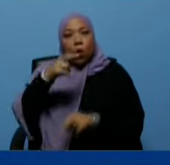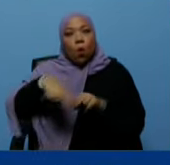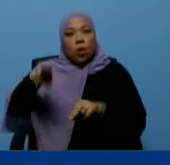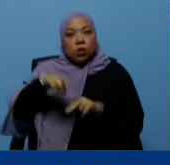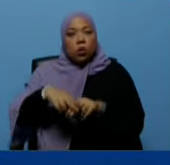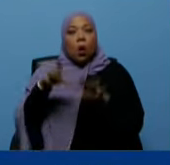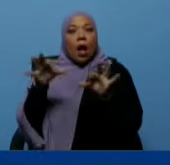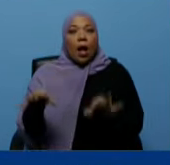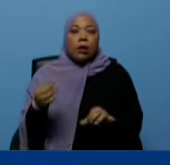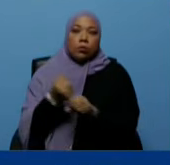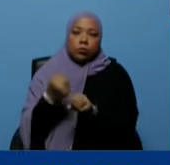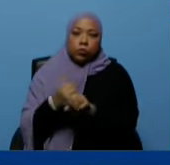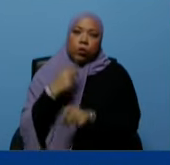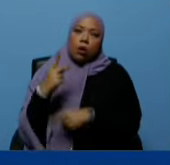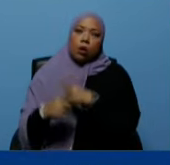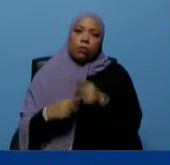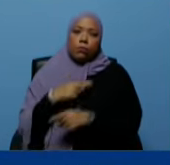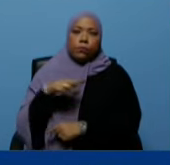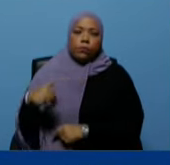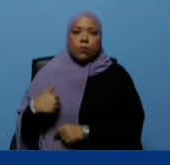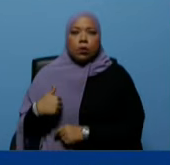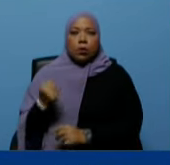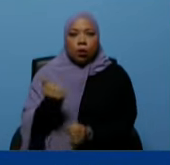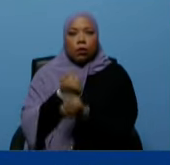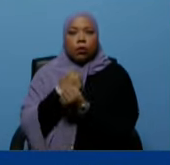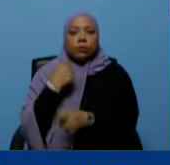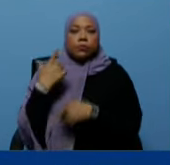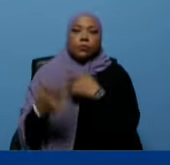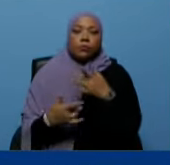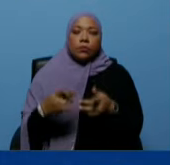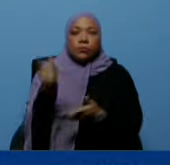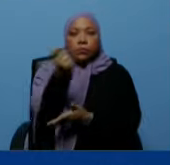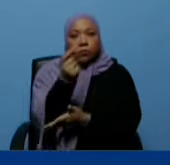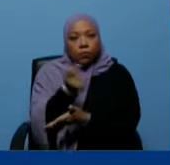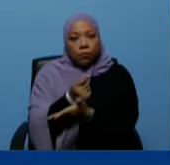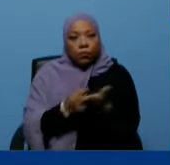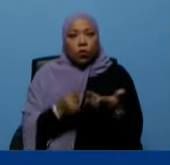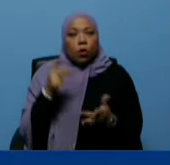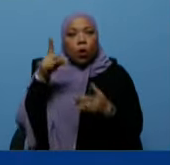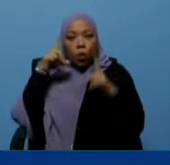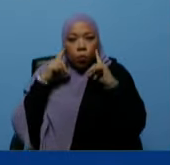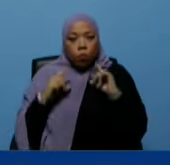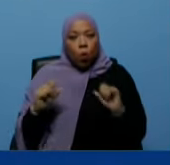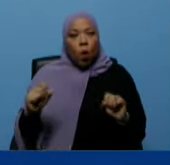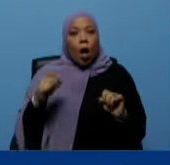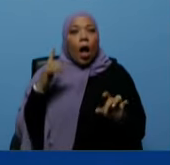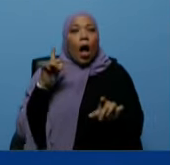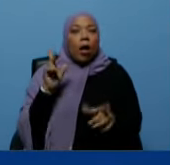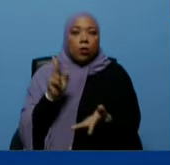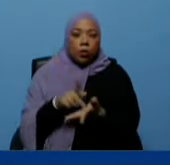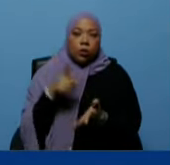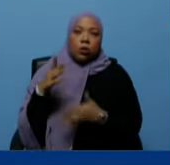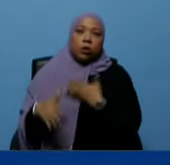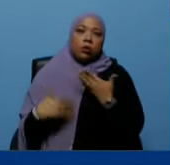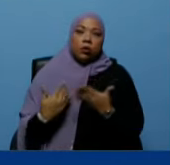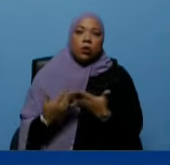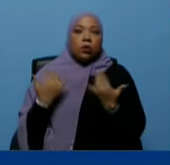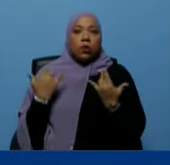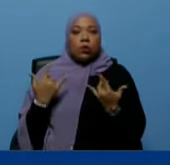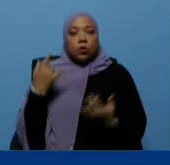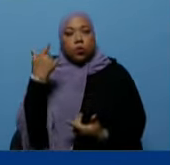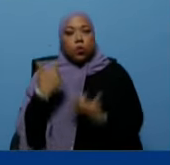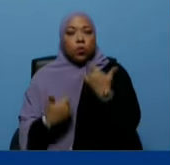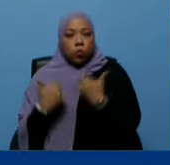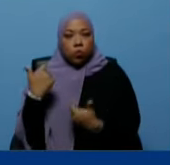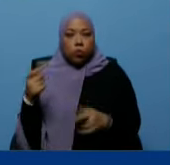una condición. Y esta sala está diseñada y el profesional que la está en estos momentos